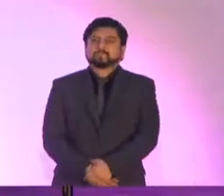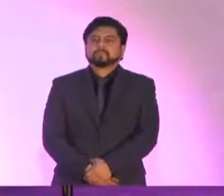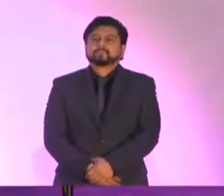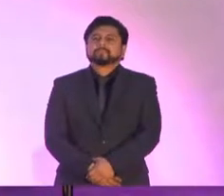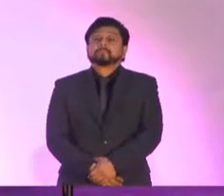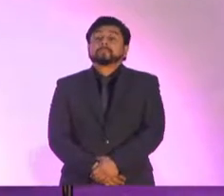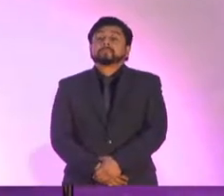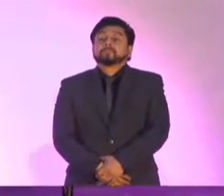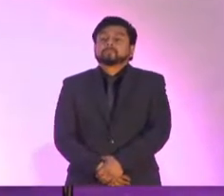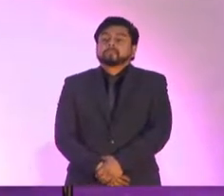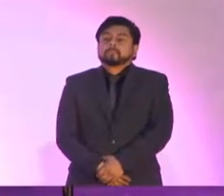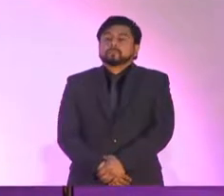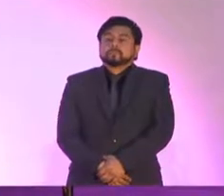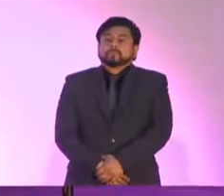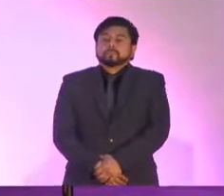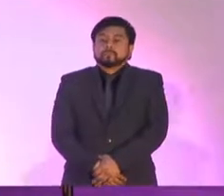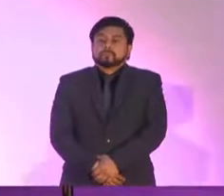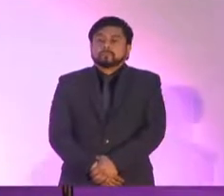Guerrero.